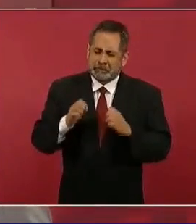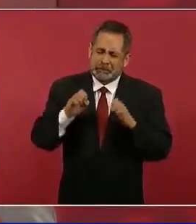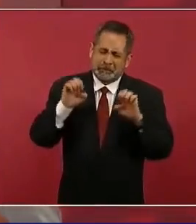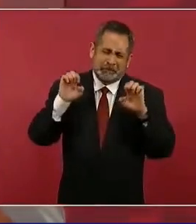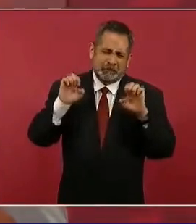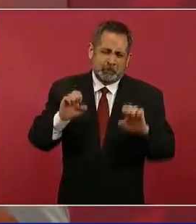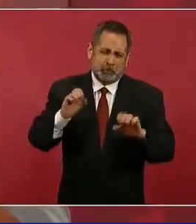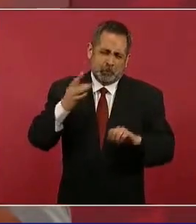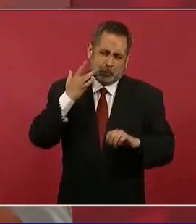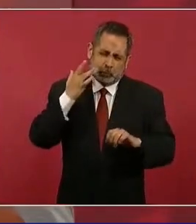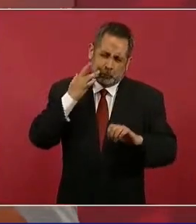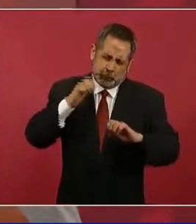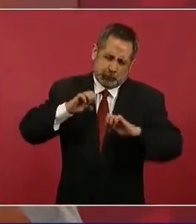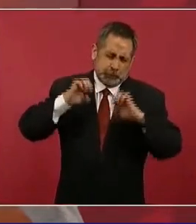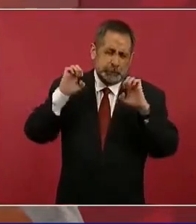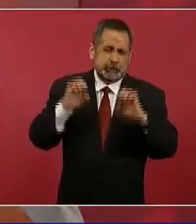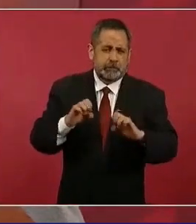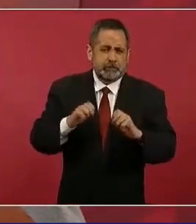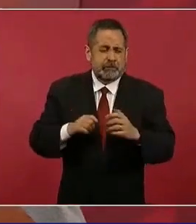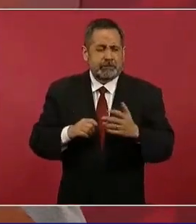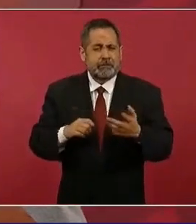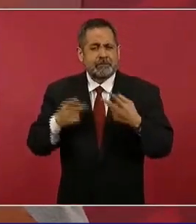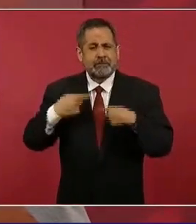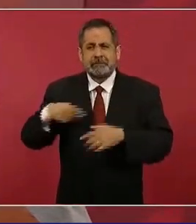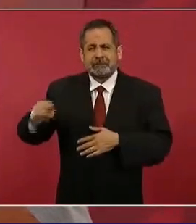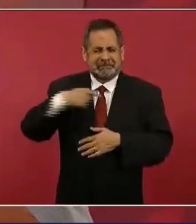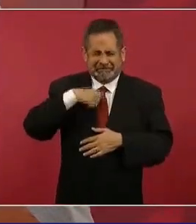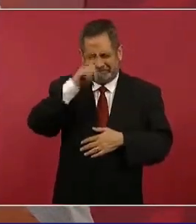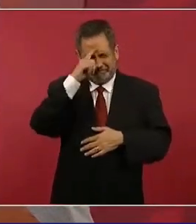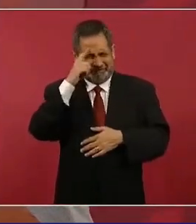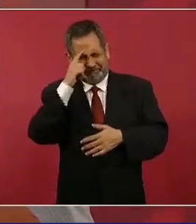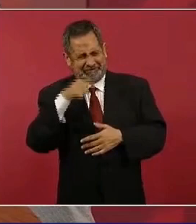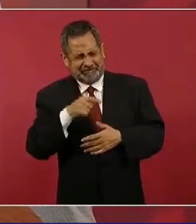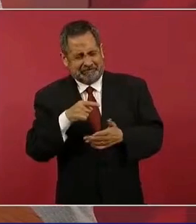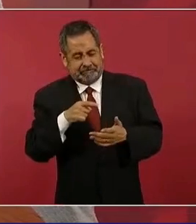lujosísimo. La gente decía, ¿qué es eso?